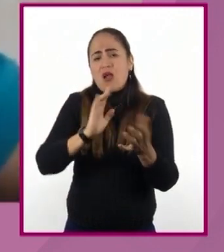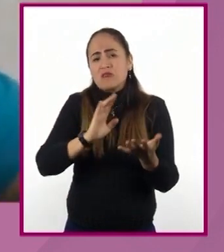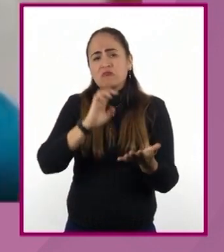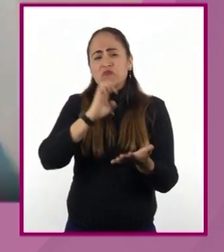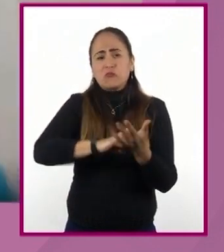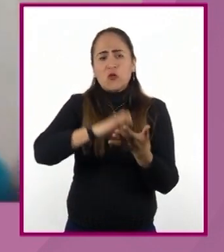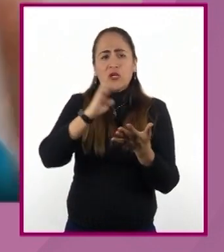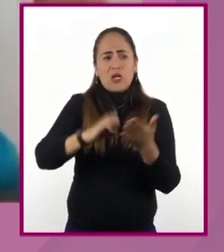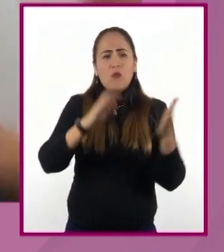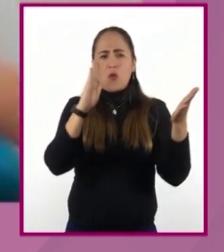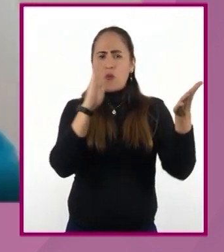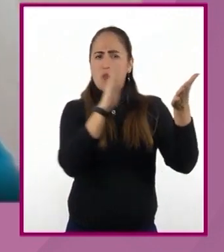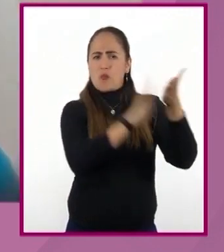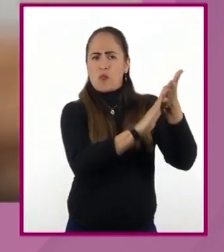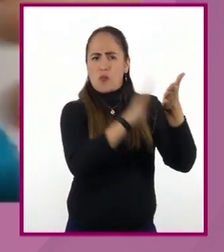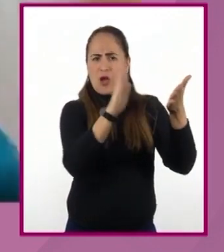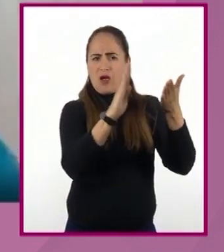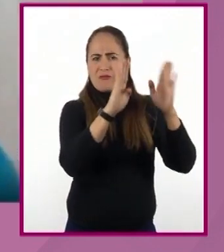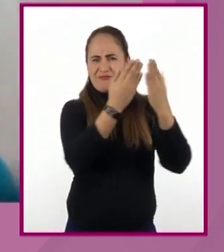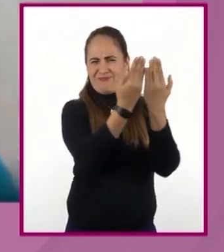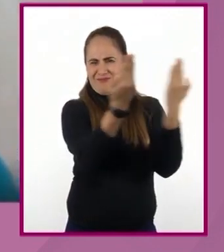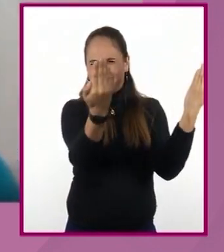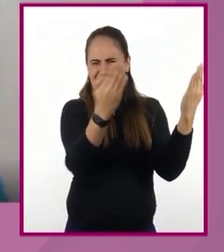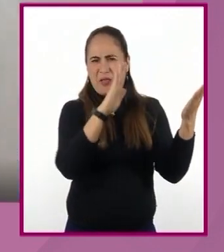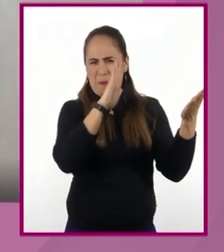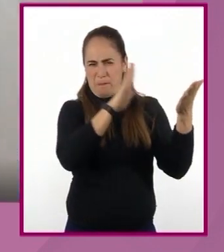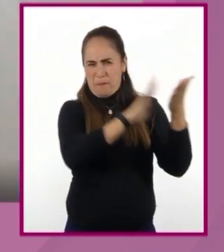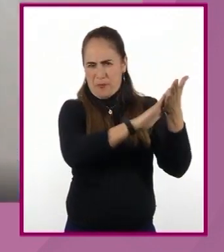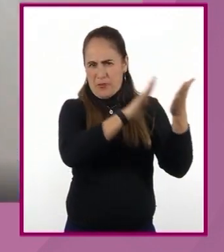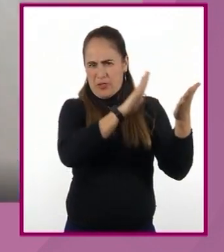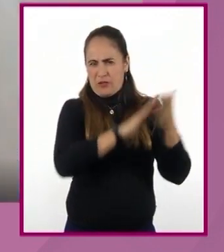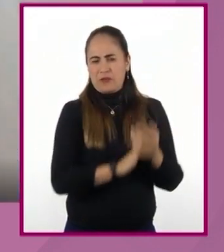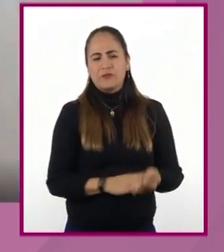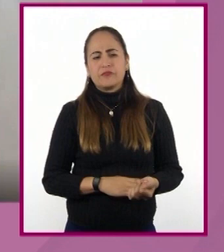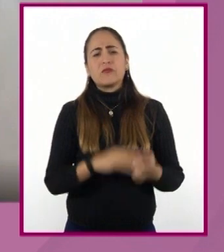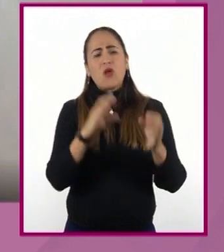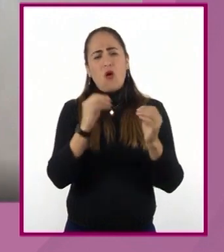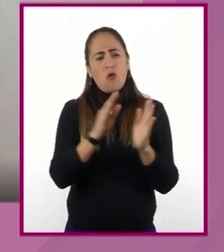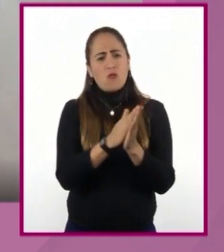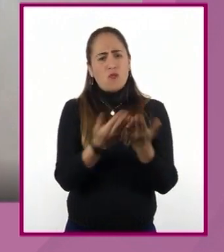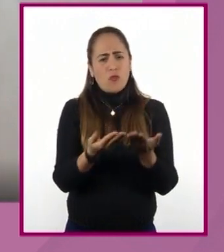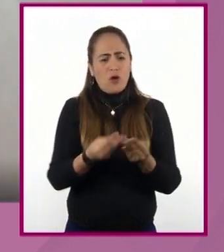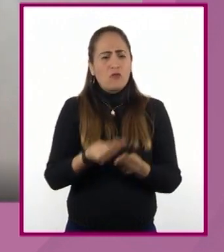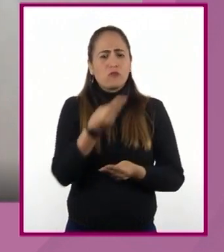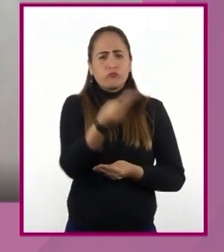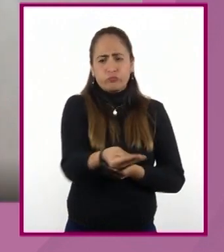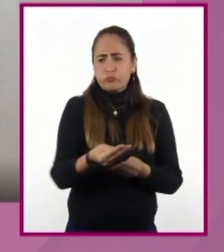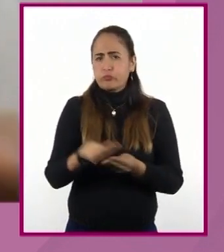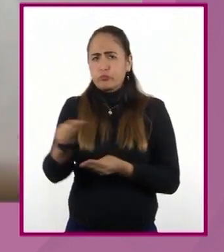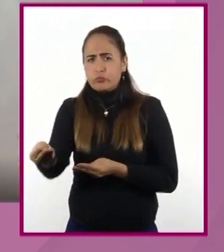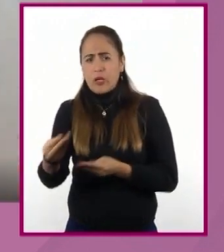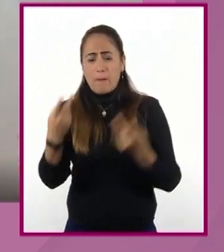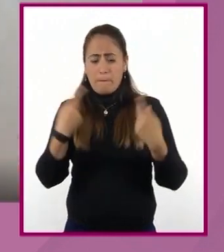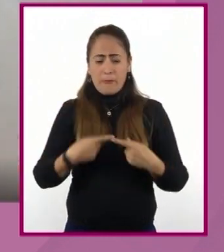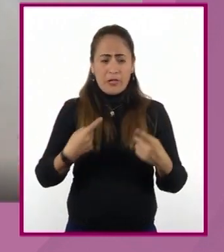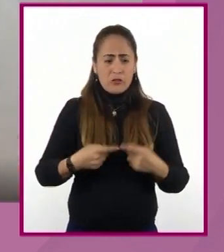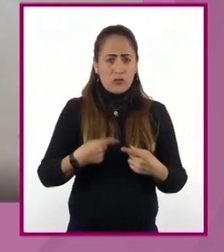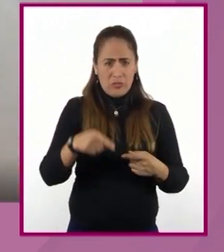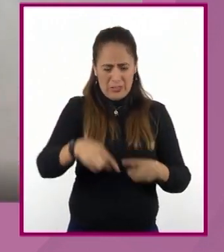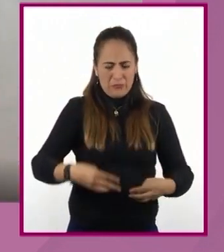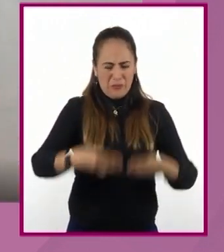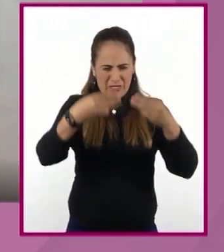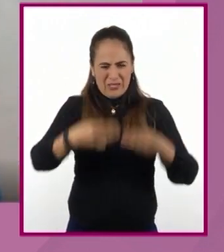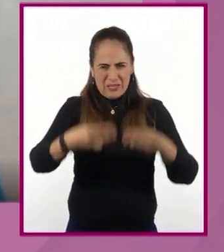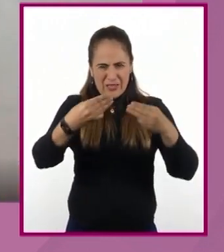un anuncio pegado en la pared, o unos volantes o folletos que se entregarían en el mercado,